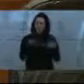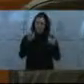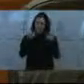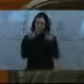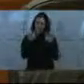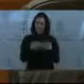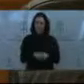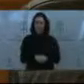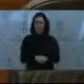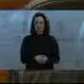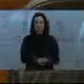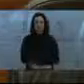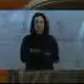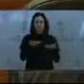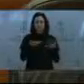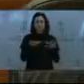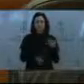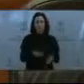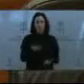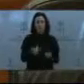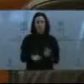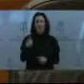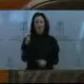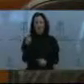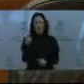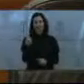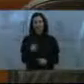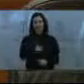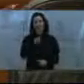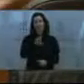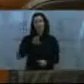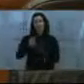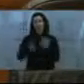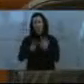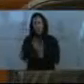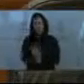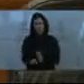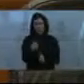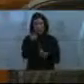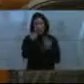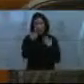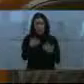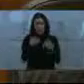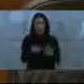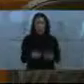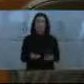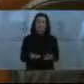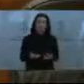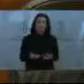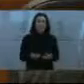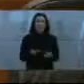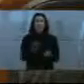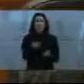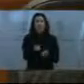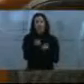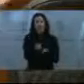periodo anterior es de un 158%. Bien, esos son los datos que hablan con una frialdad